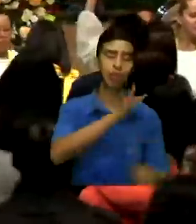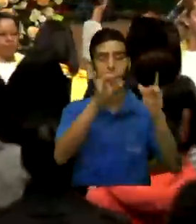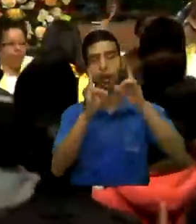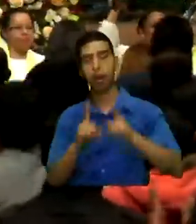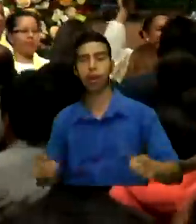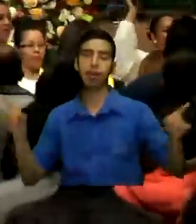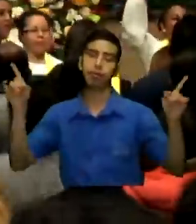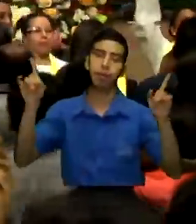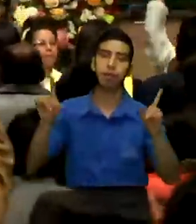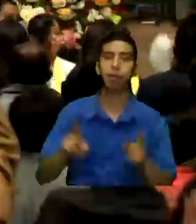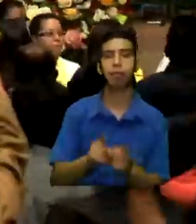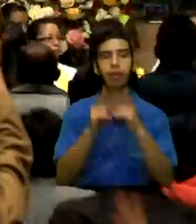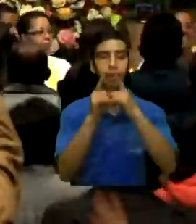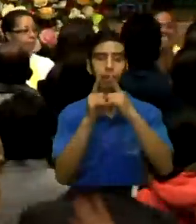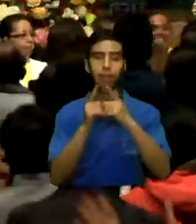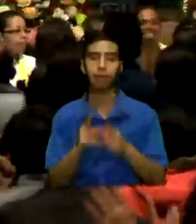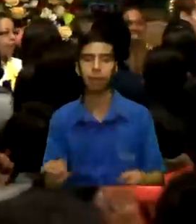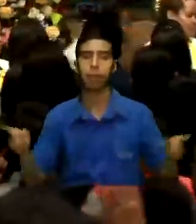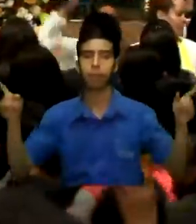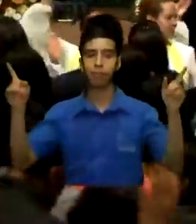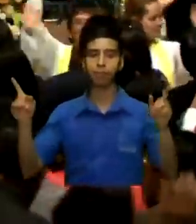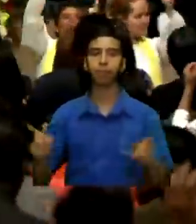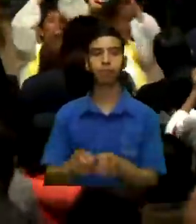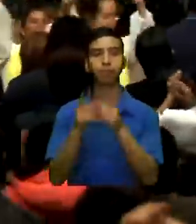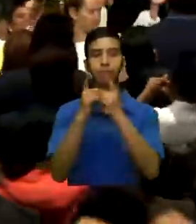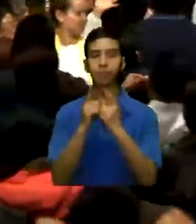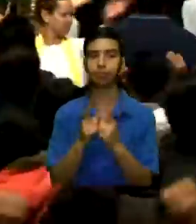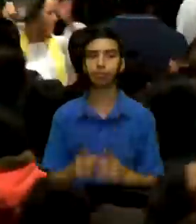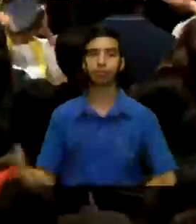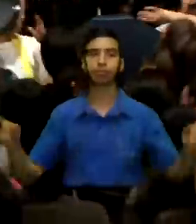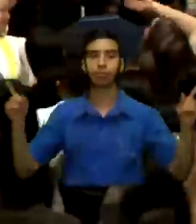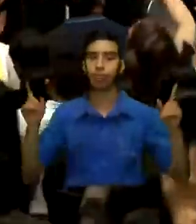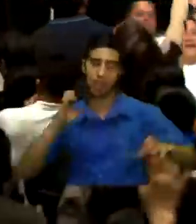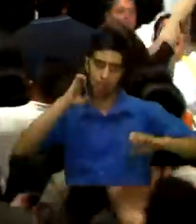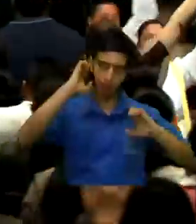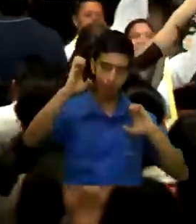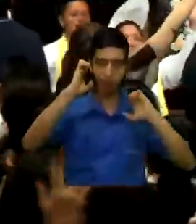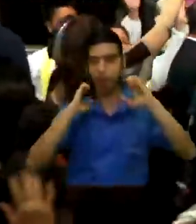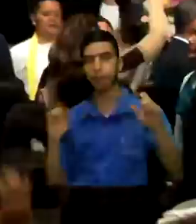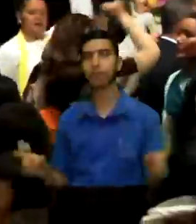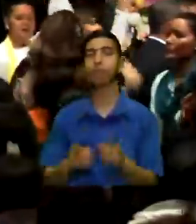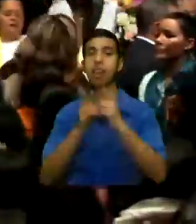Cambiado nuestro lamento en baile, grita con júbilo.